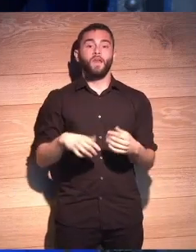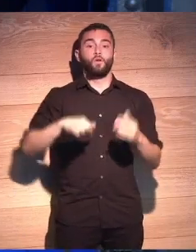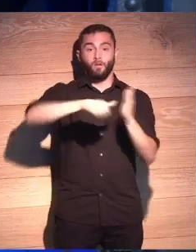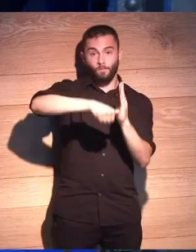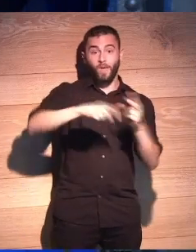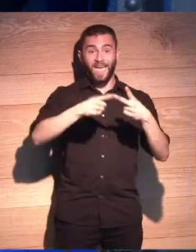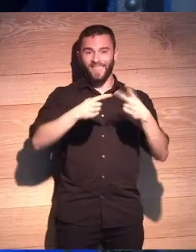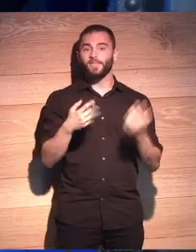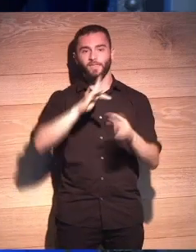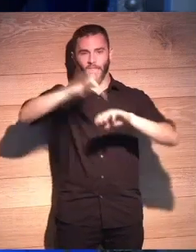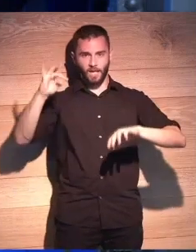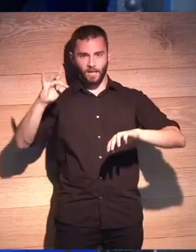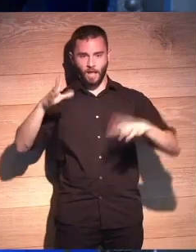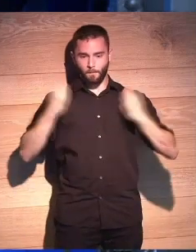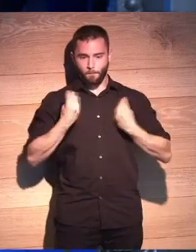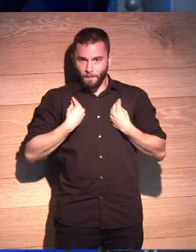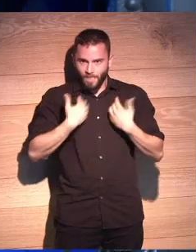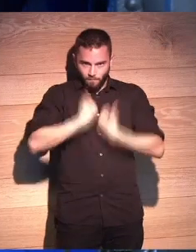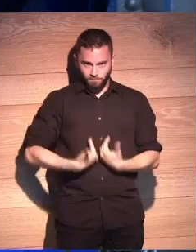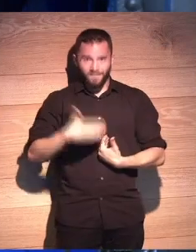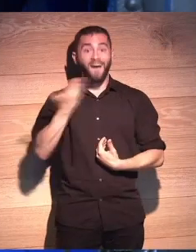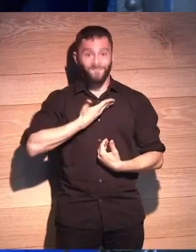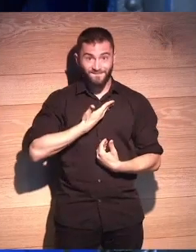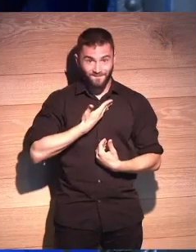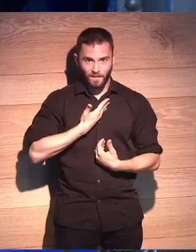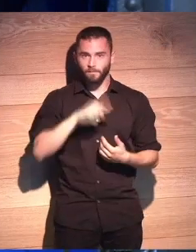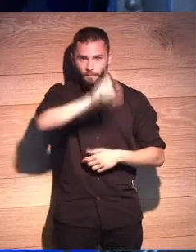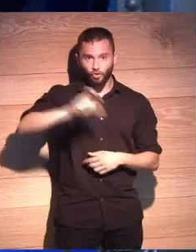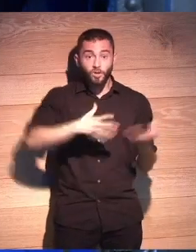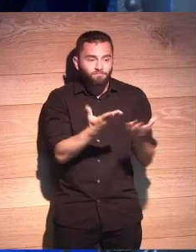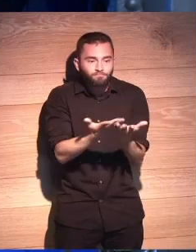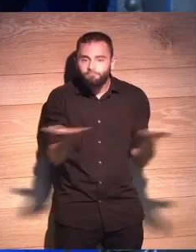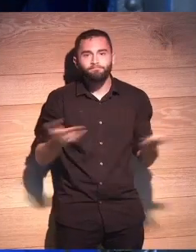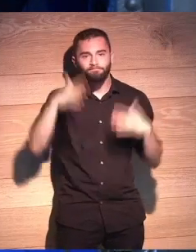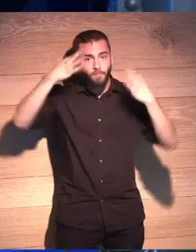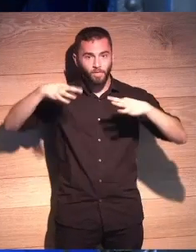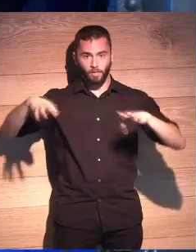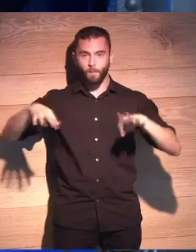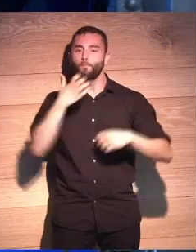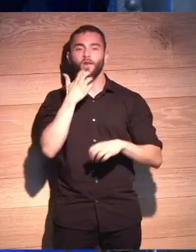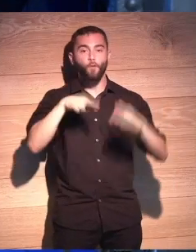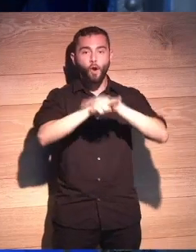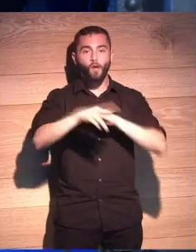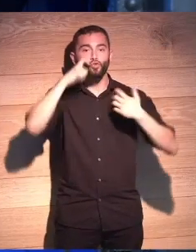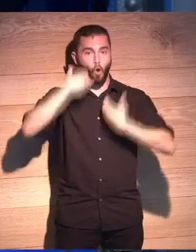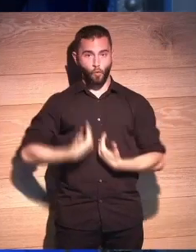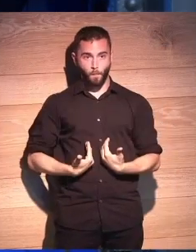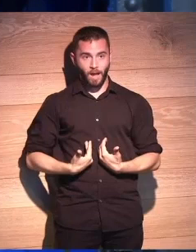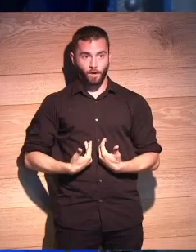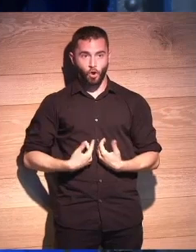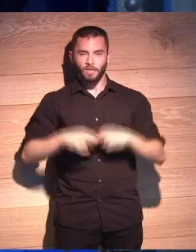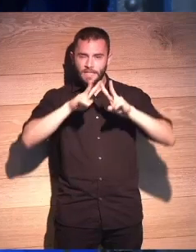digital nos afecta a nuestra vida física. Y hay mucha gente que no es consciente. Por ejemplo, en recursos humanos hacen